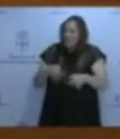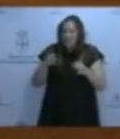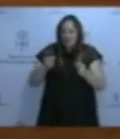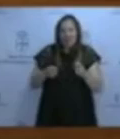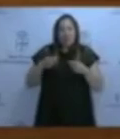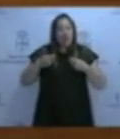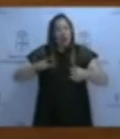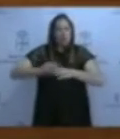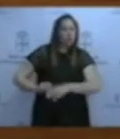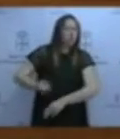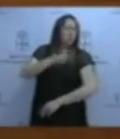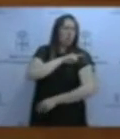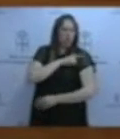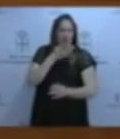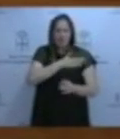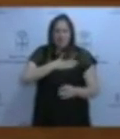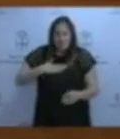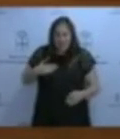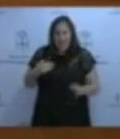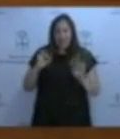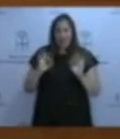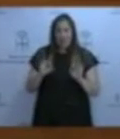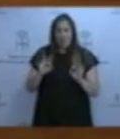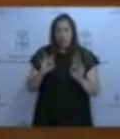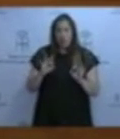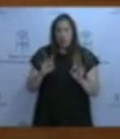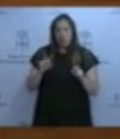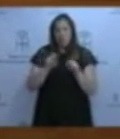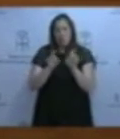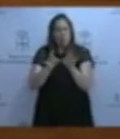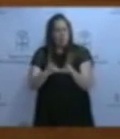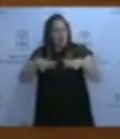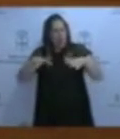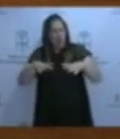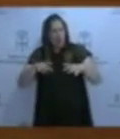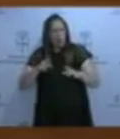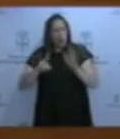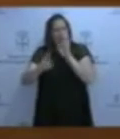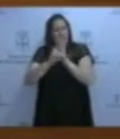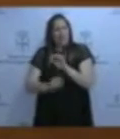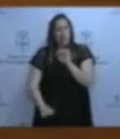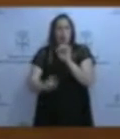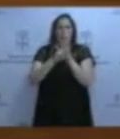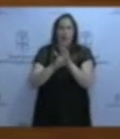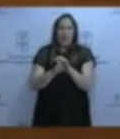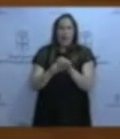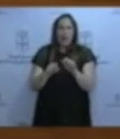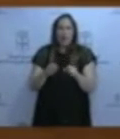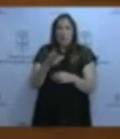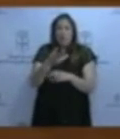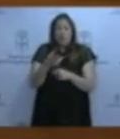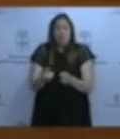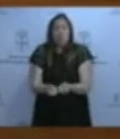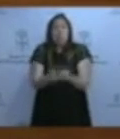ninguno. Si queremos peixes, no se van a multiplicar por milagro, ni por decreto, ni por ley. Si queremos peixes, hay que salir